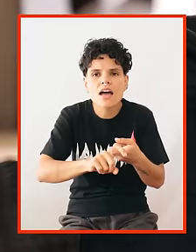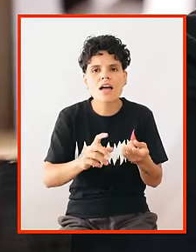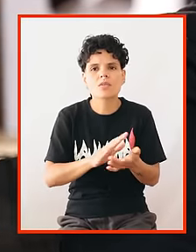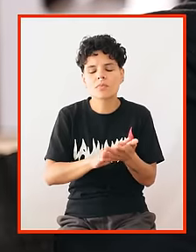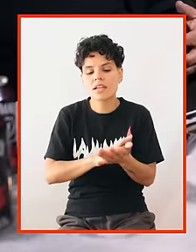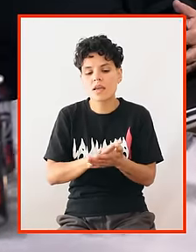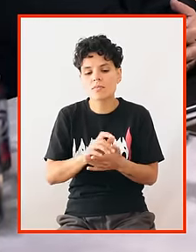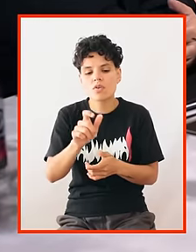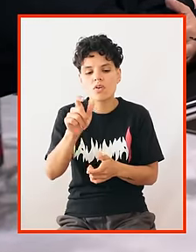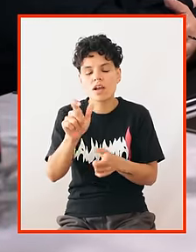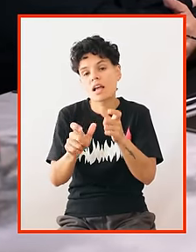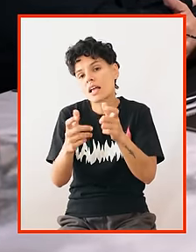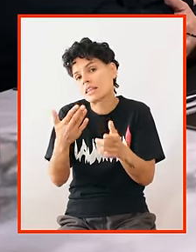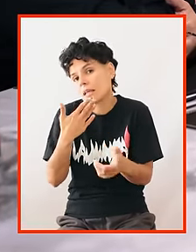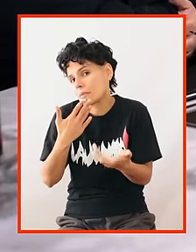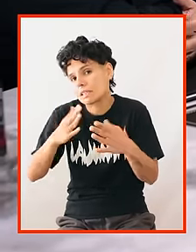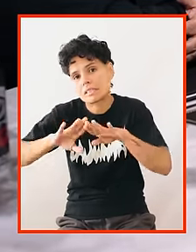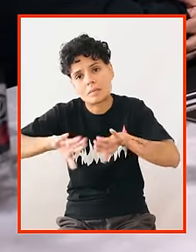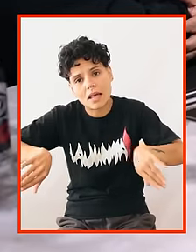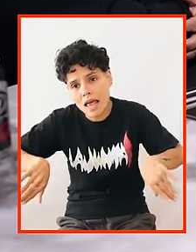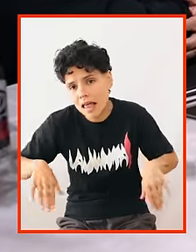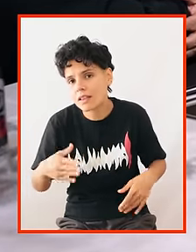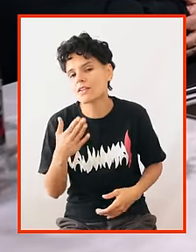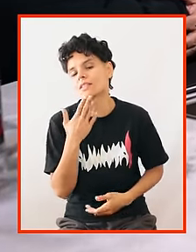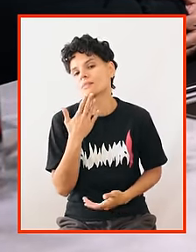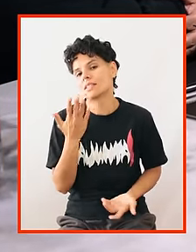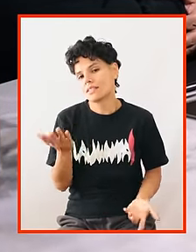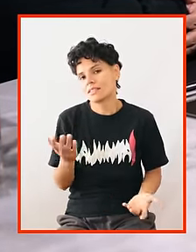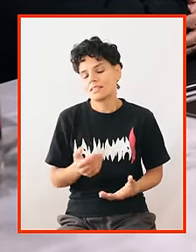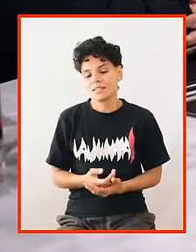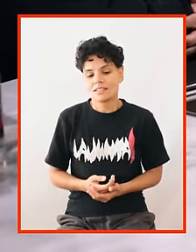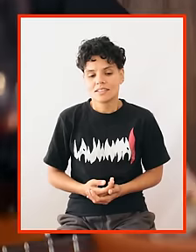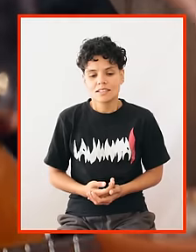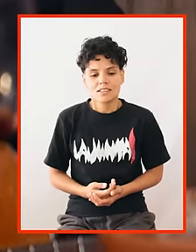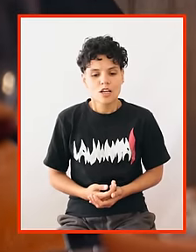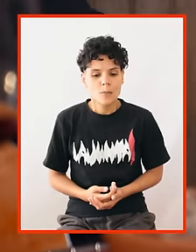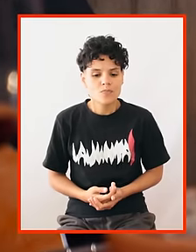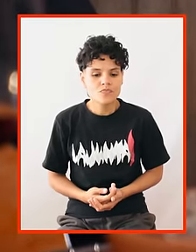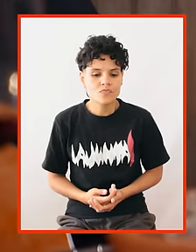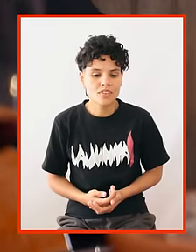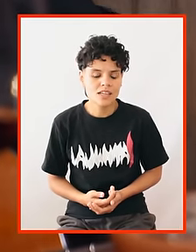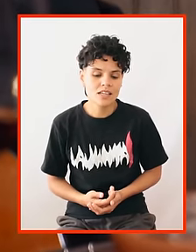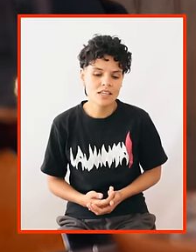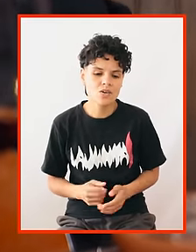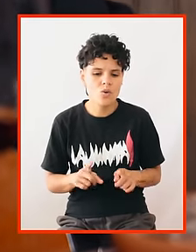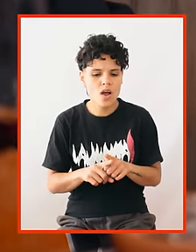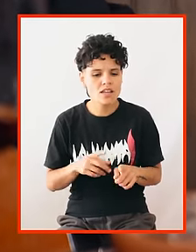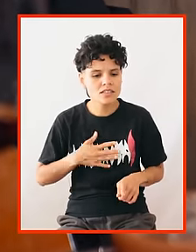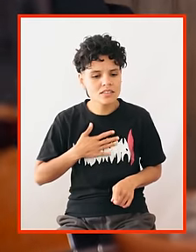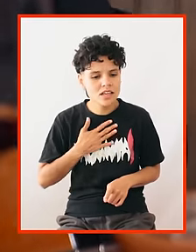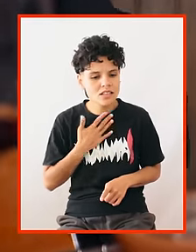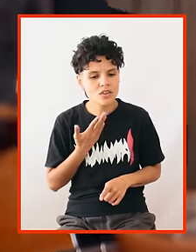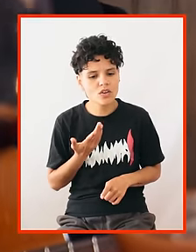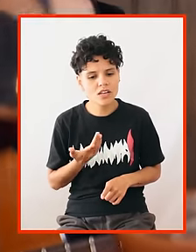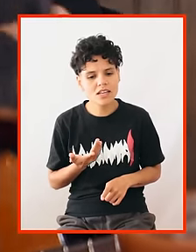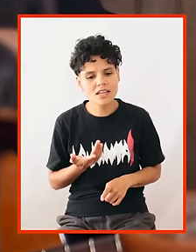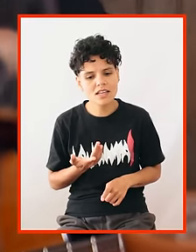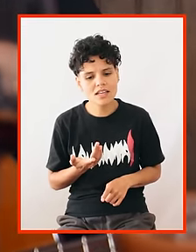momentos súper bonitos. Que se han separado. Que se han separado con nuestras canciones. ¿Cachai? Entonces, somos de alguna u otra forma